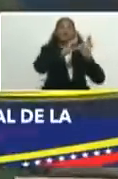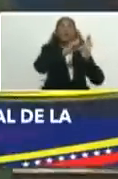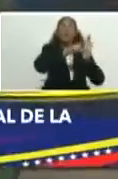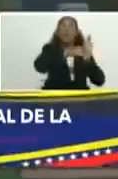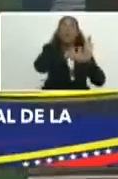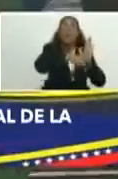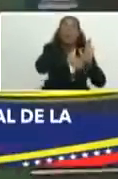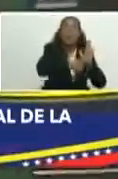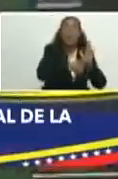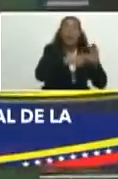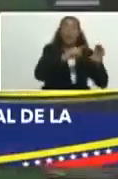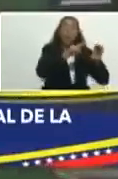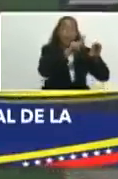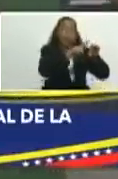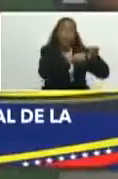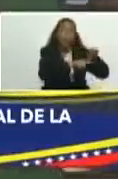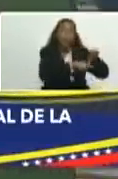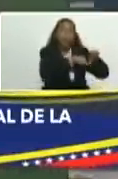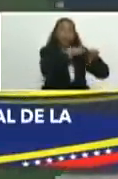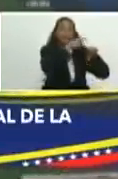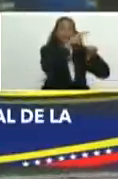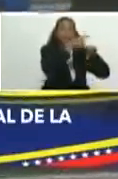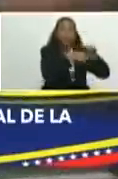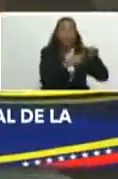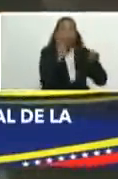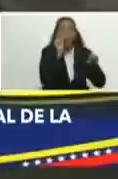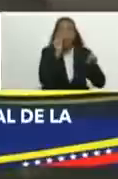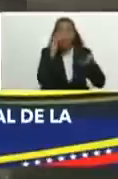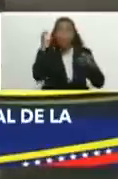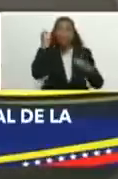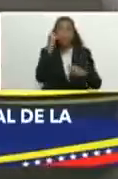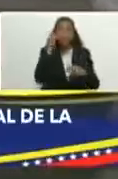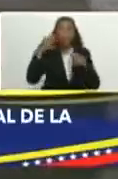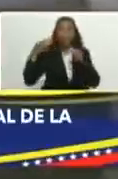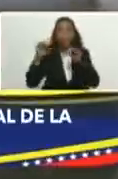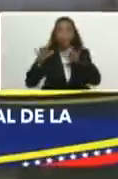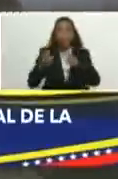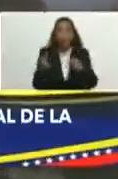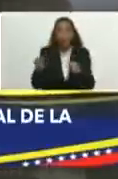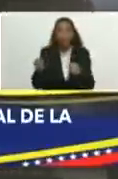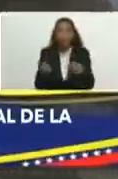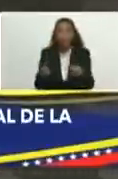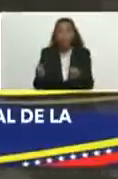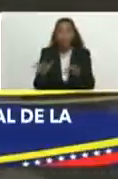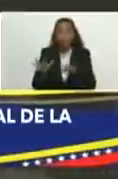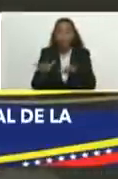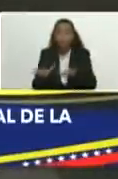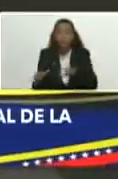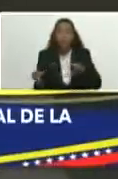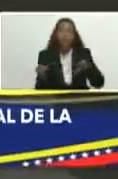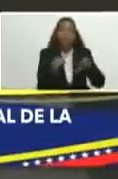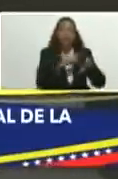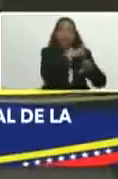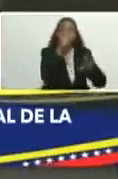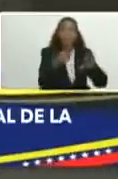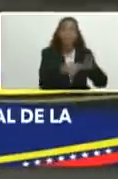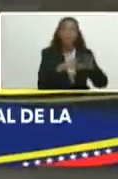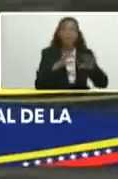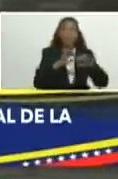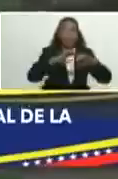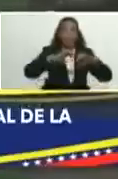tambor. Y el operador, el armador, empata. Es un bisel que llega casi completo, bisel con